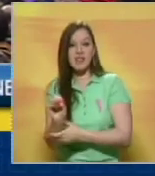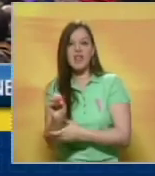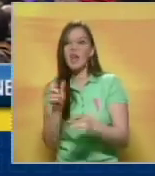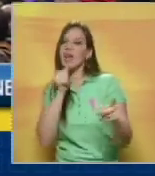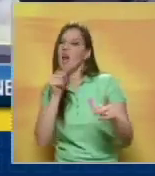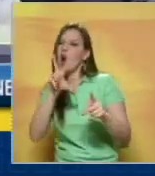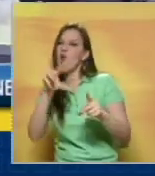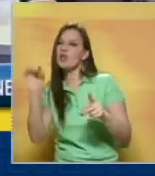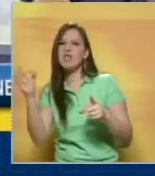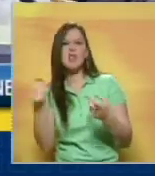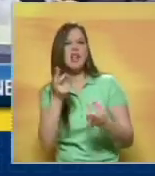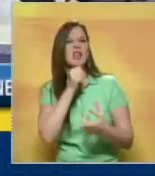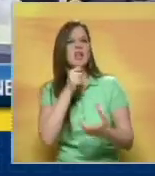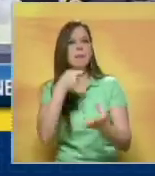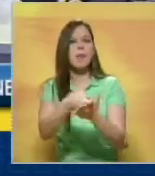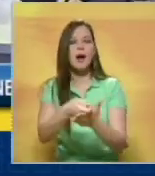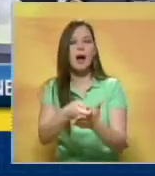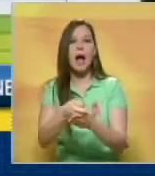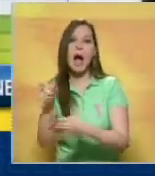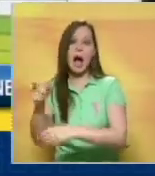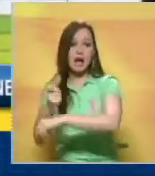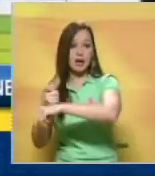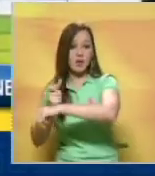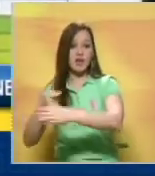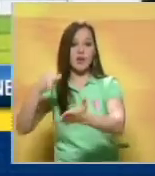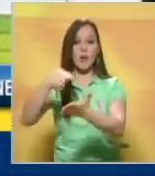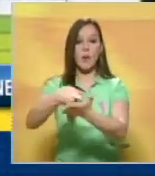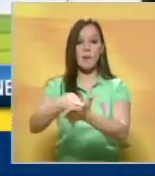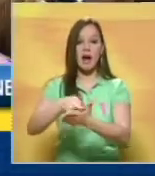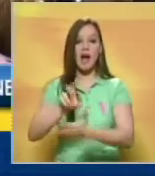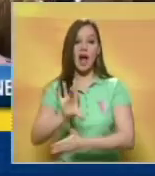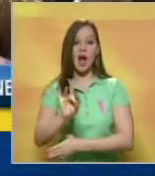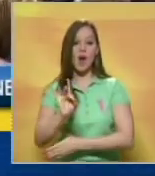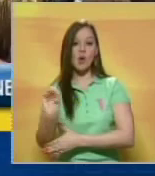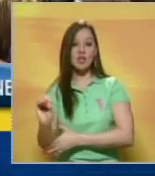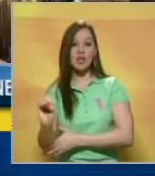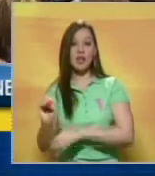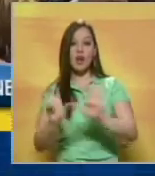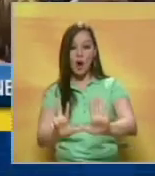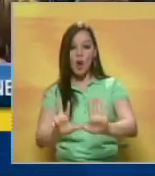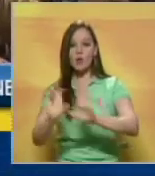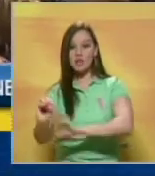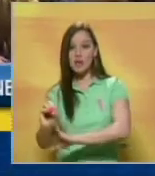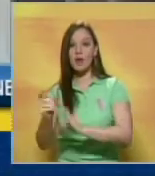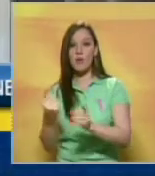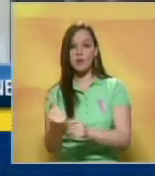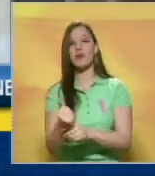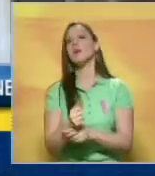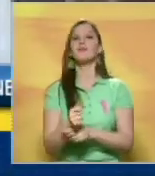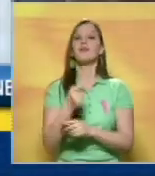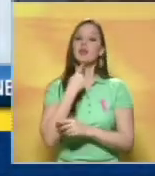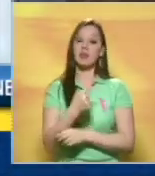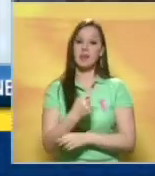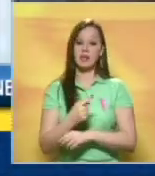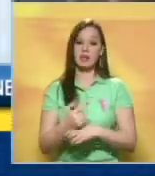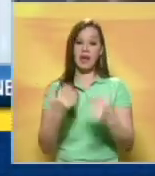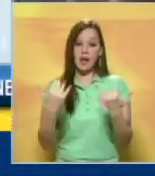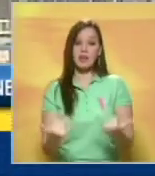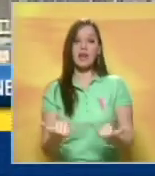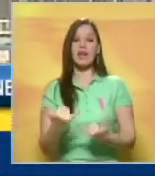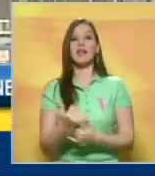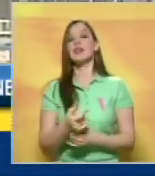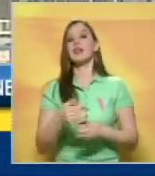los asume el gobierno. Explicó que con este esquema los habitantes de la región andina y el área metropolitana de Caracas tienen una banda de hasta